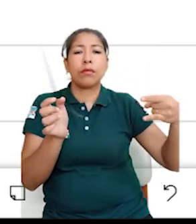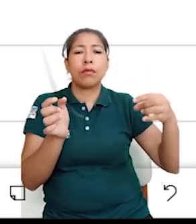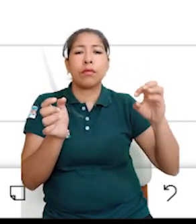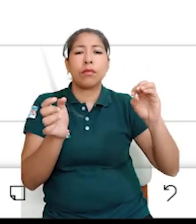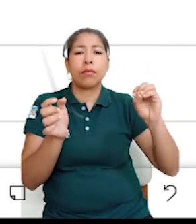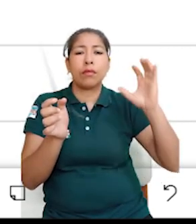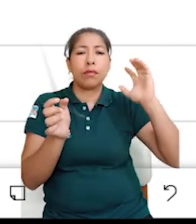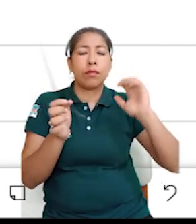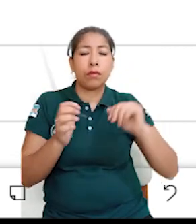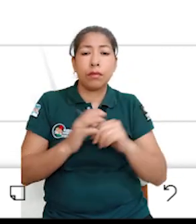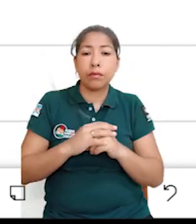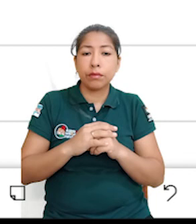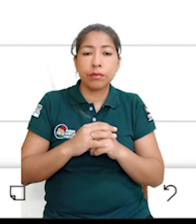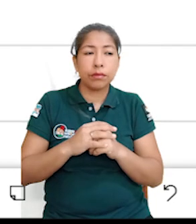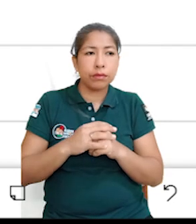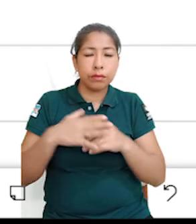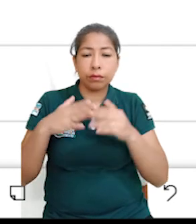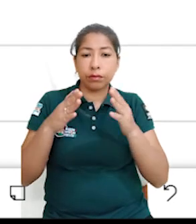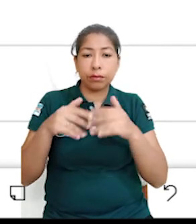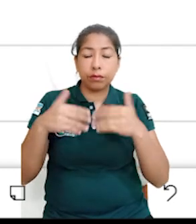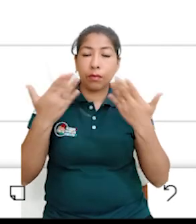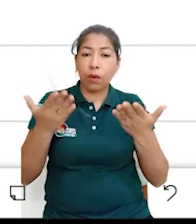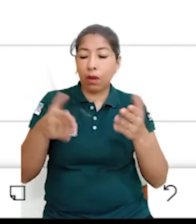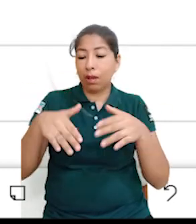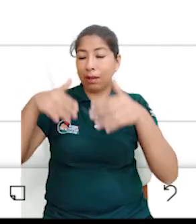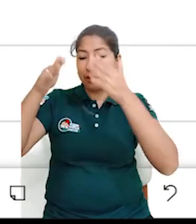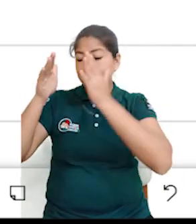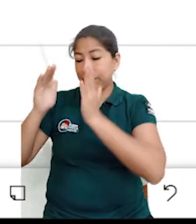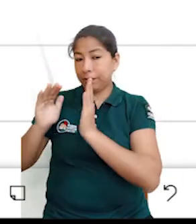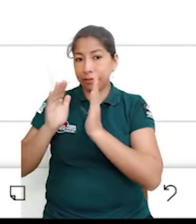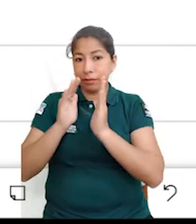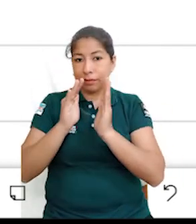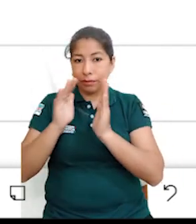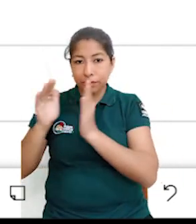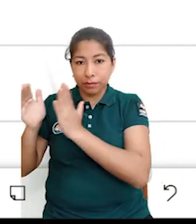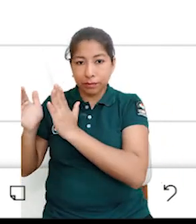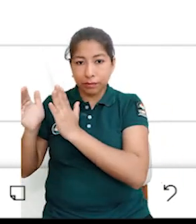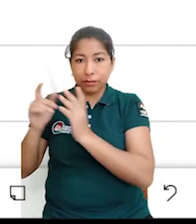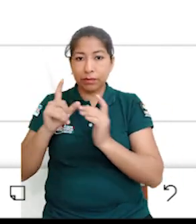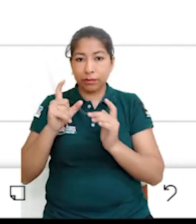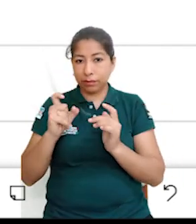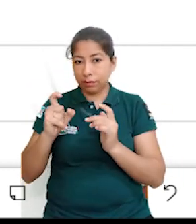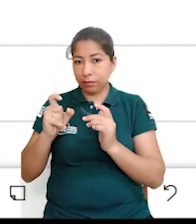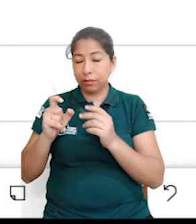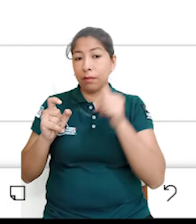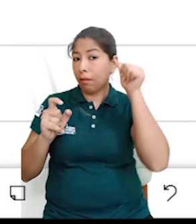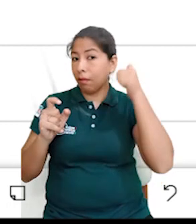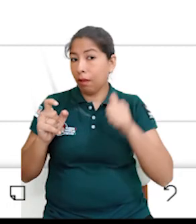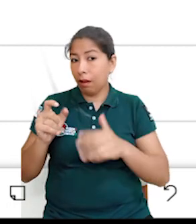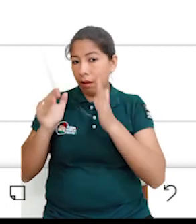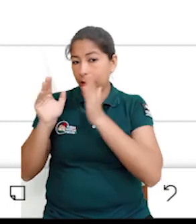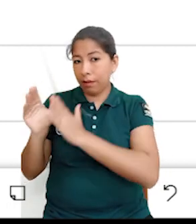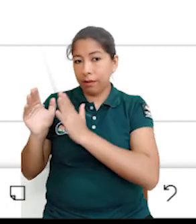esto igualado a 0. Bien, cada factor lo igualamos a 0. El primer factor que está de azul es